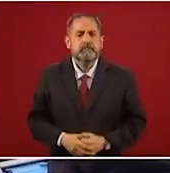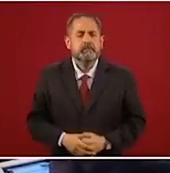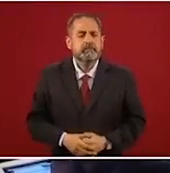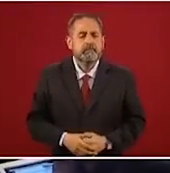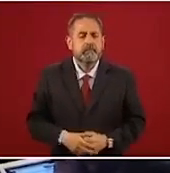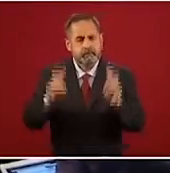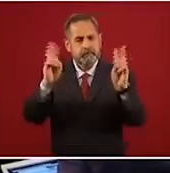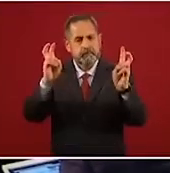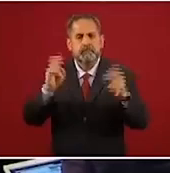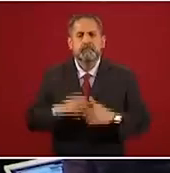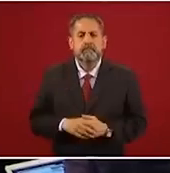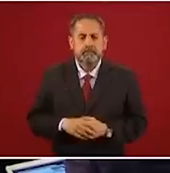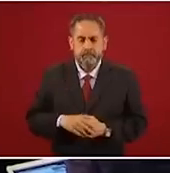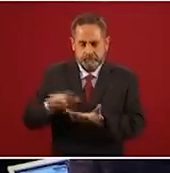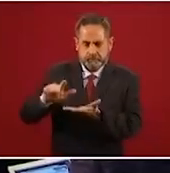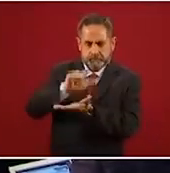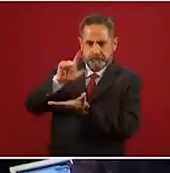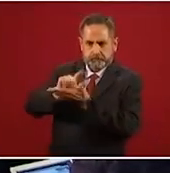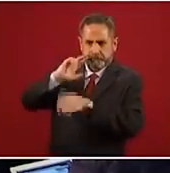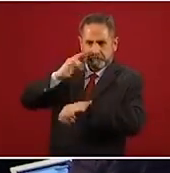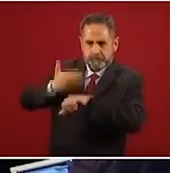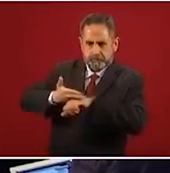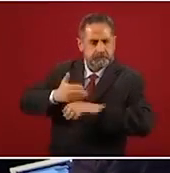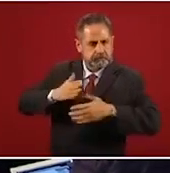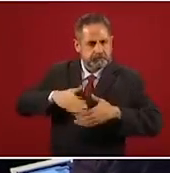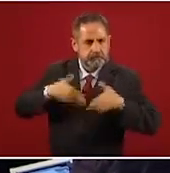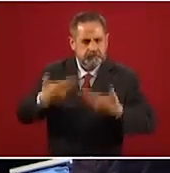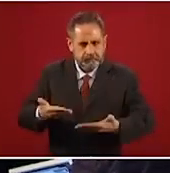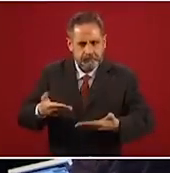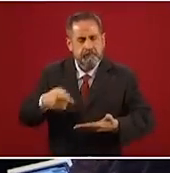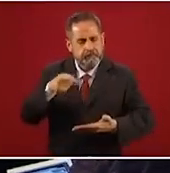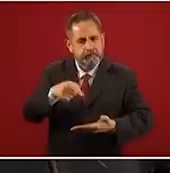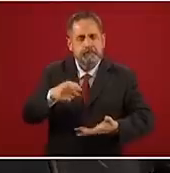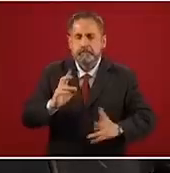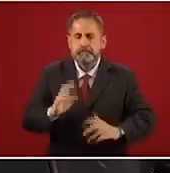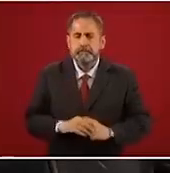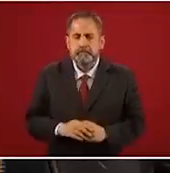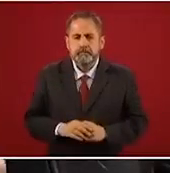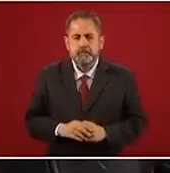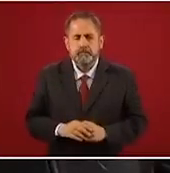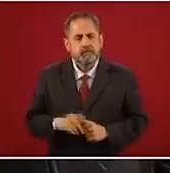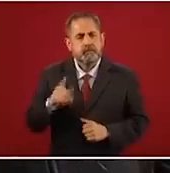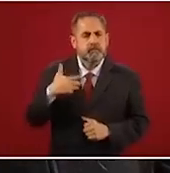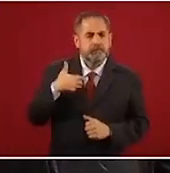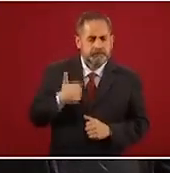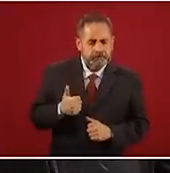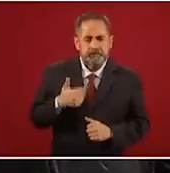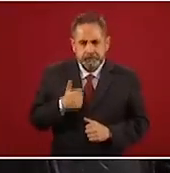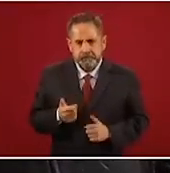de la ley de responsabilidades de confianza ciudadana, entiendo el asunto de